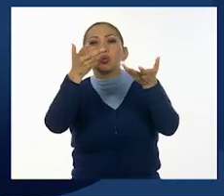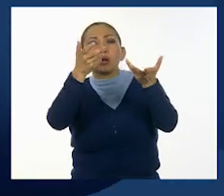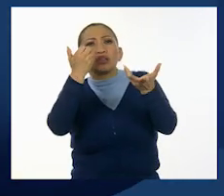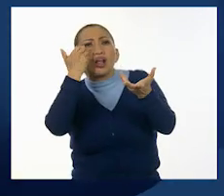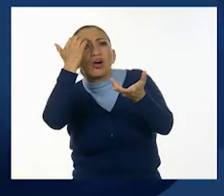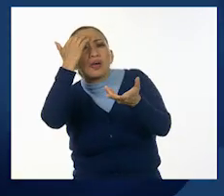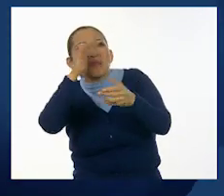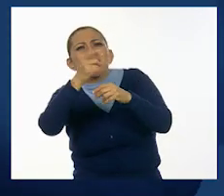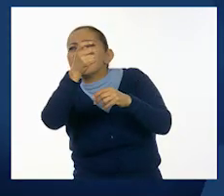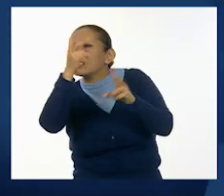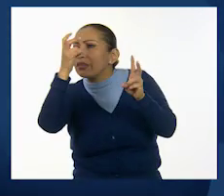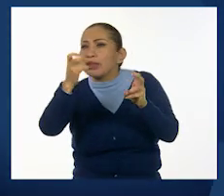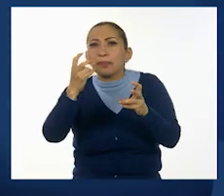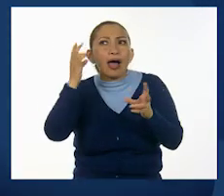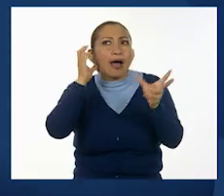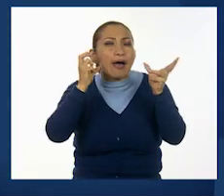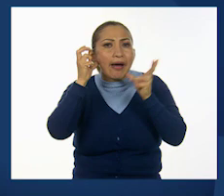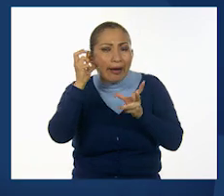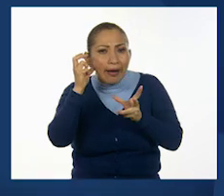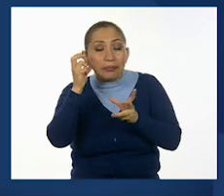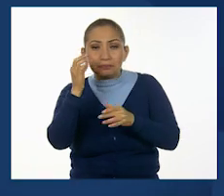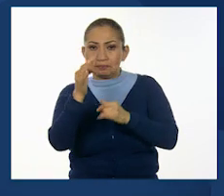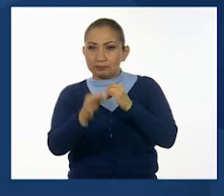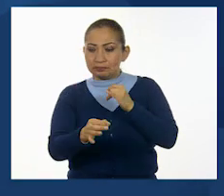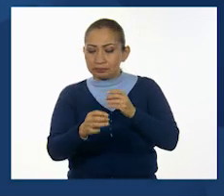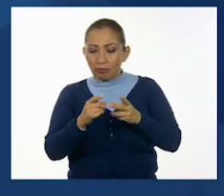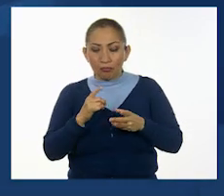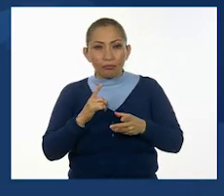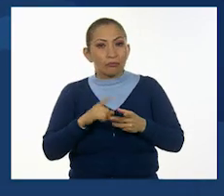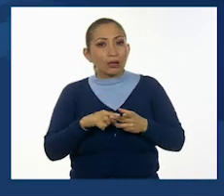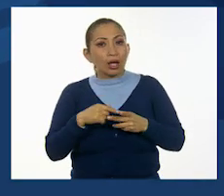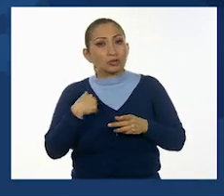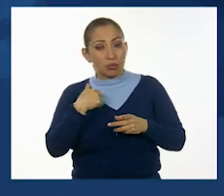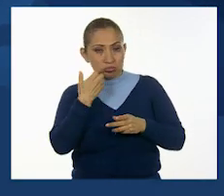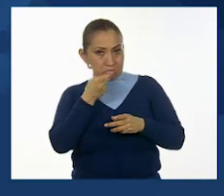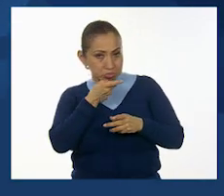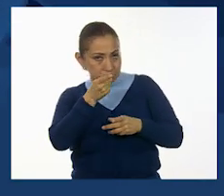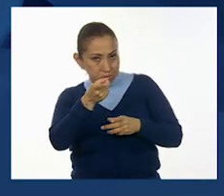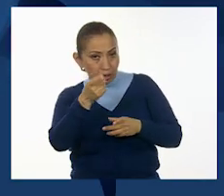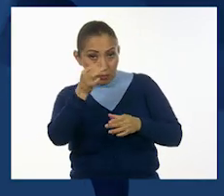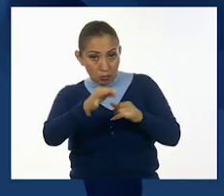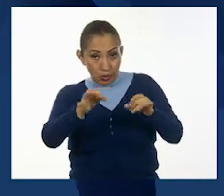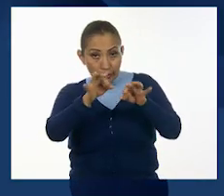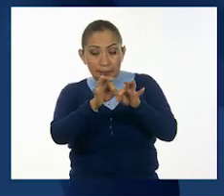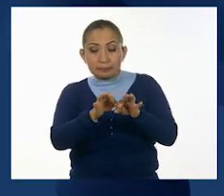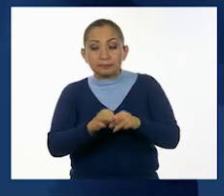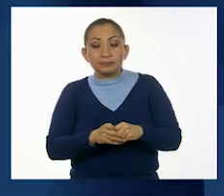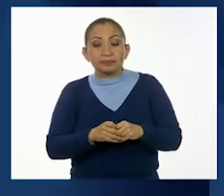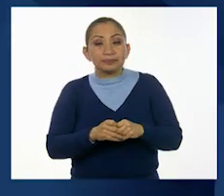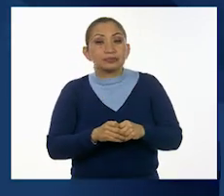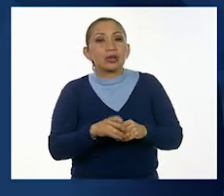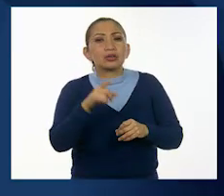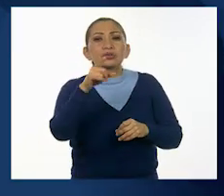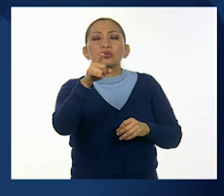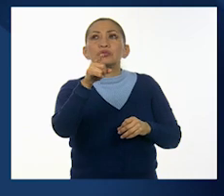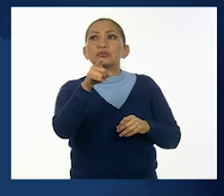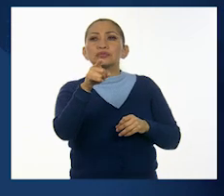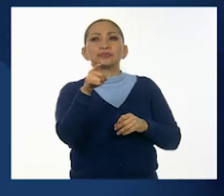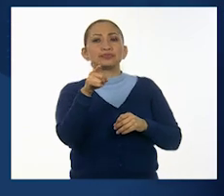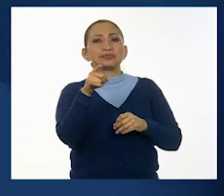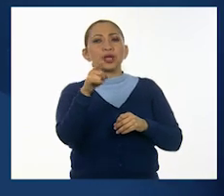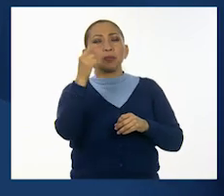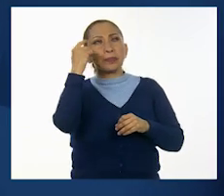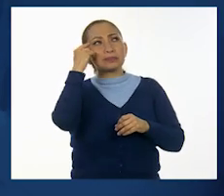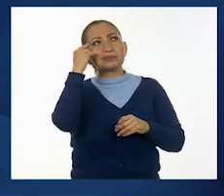por conocer un poco más. Por último, me interesa decirte, creo que es importante que tengas